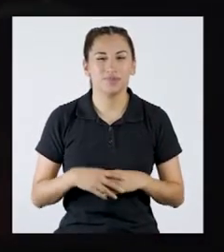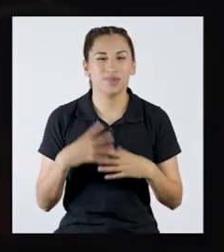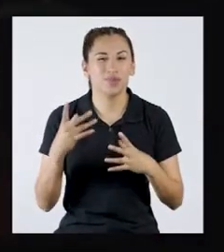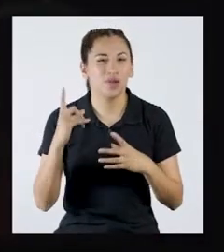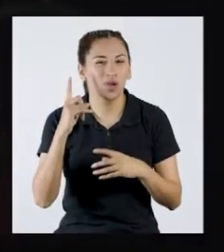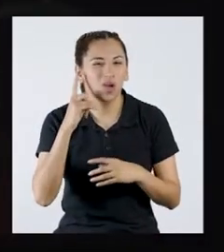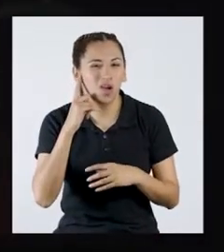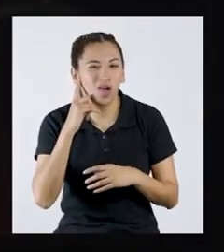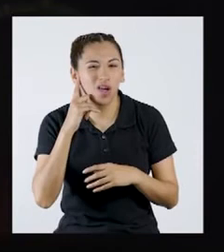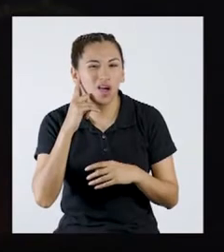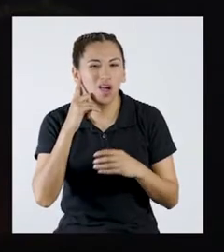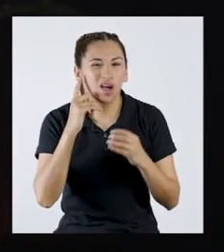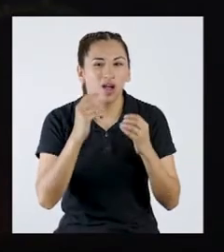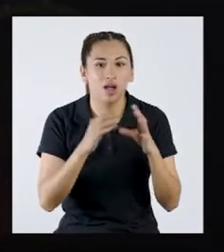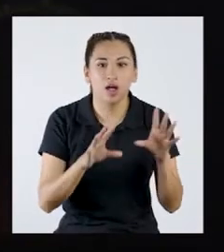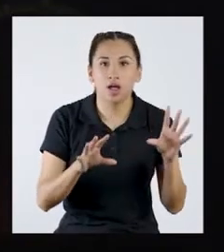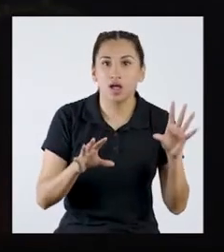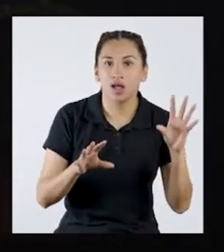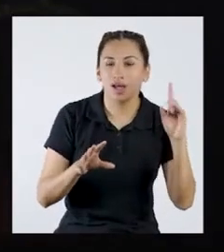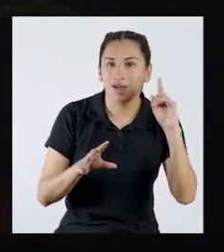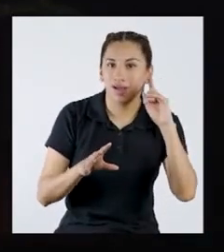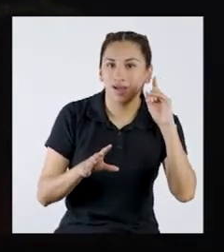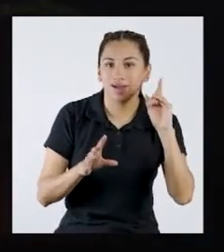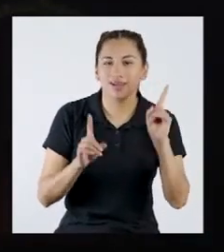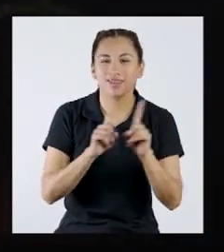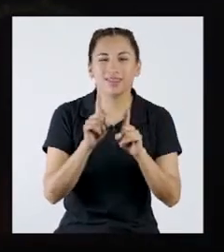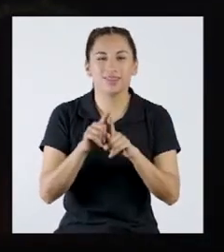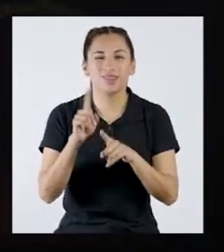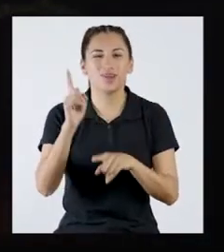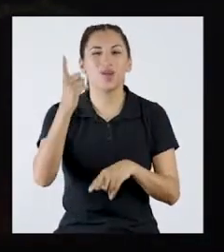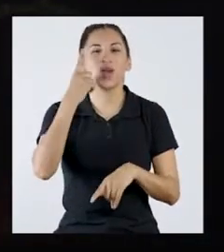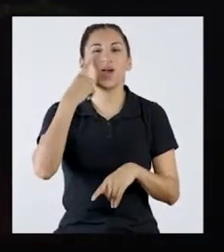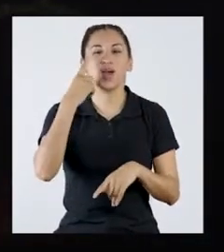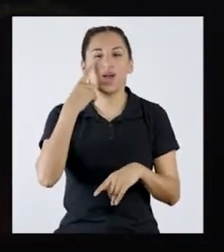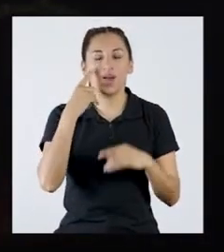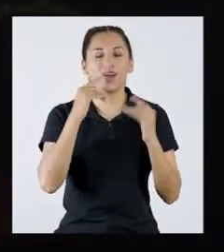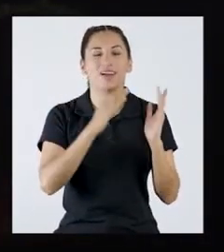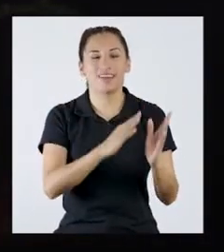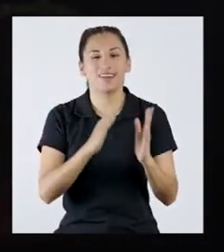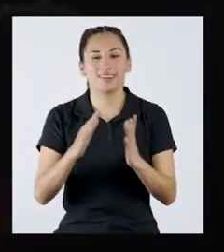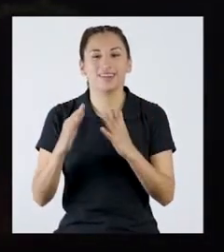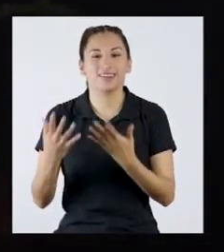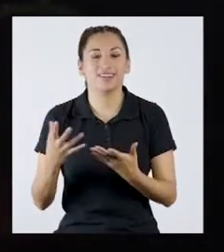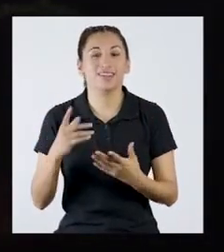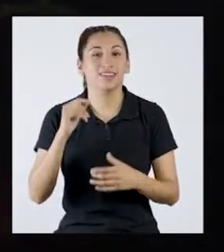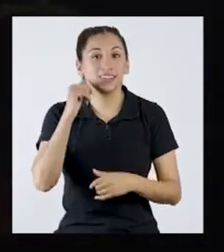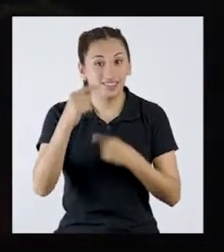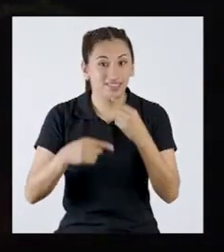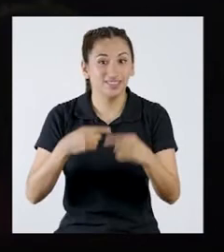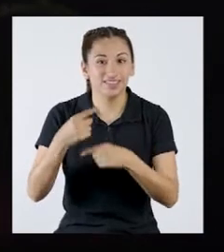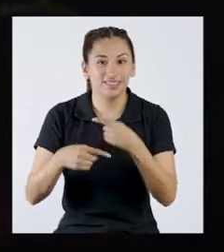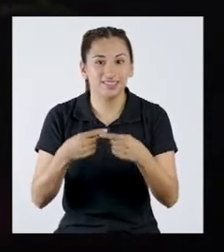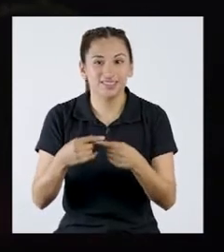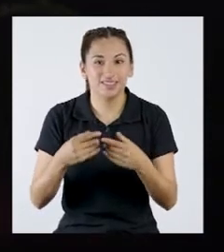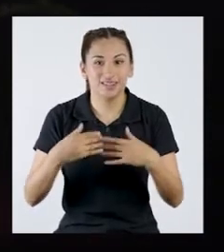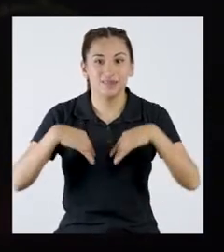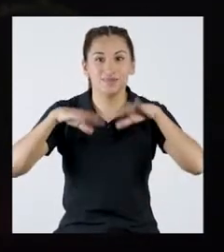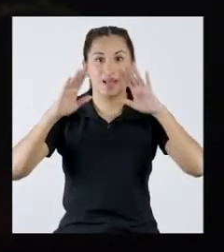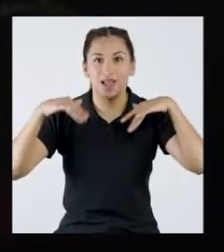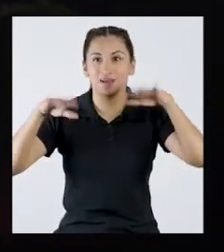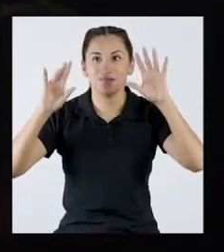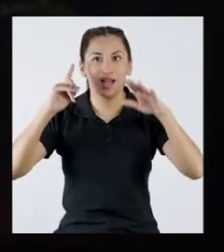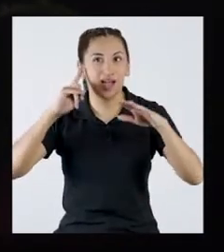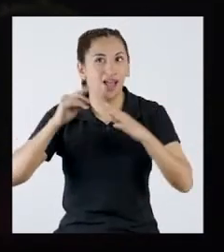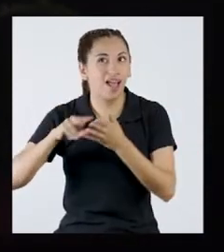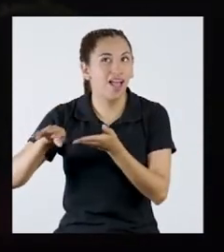Se pierde entre las vajillas y gracias a una serie de reconocimientos que cada vez le llevan más